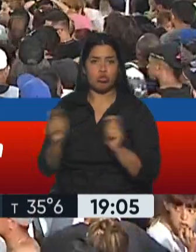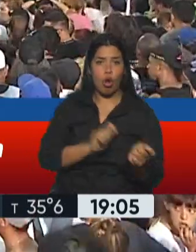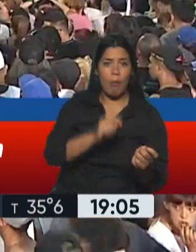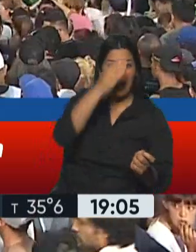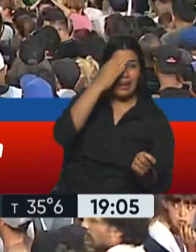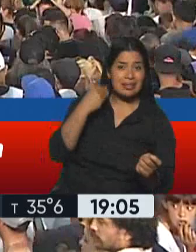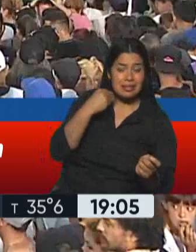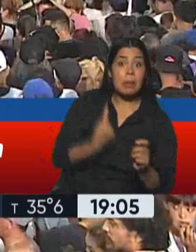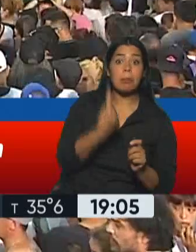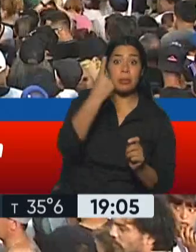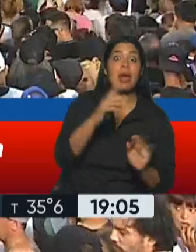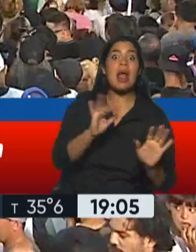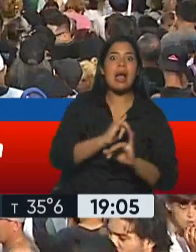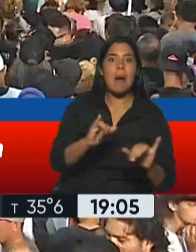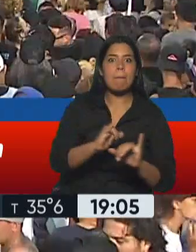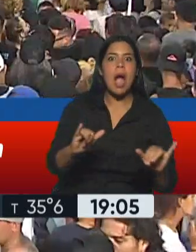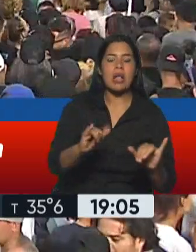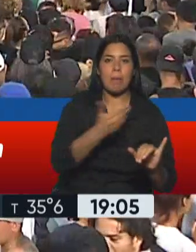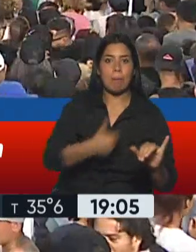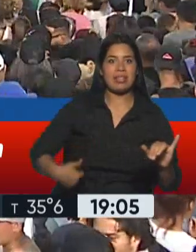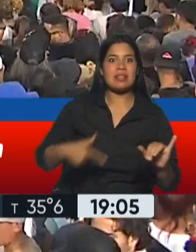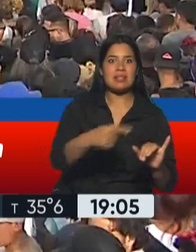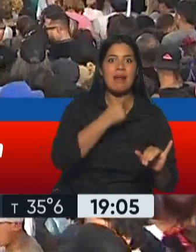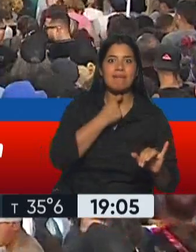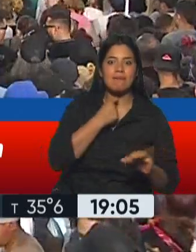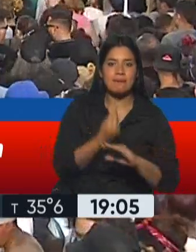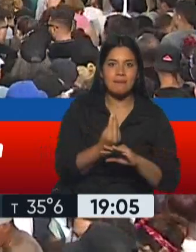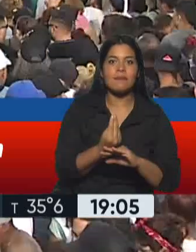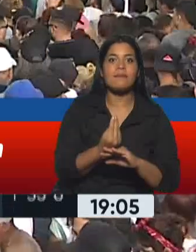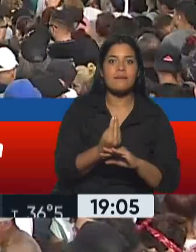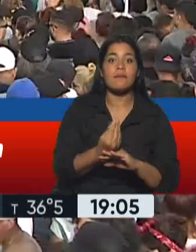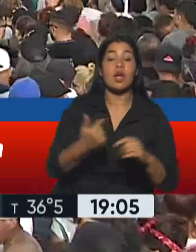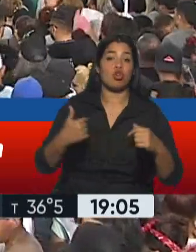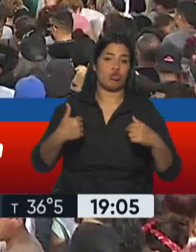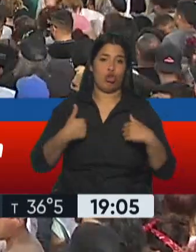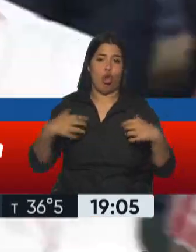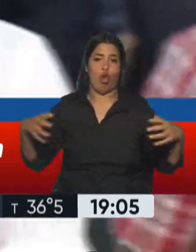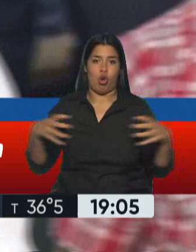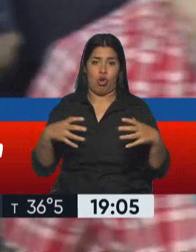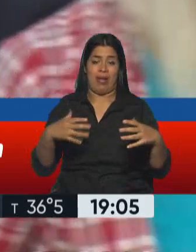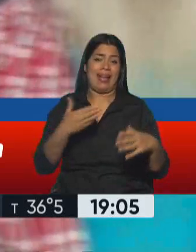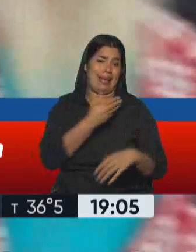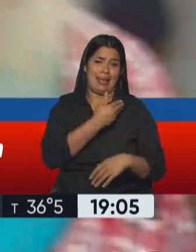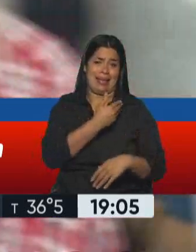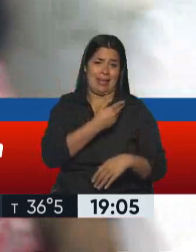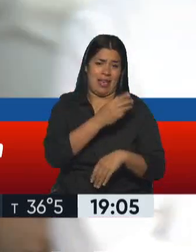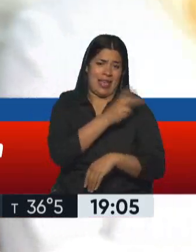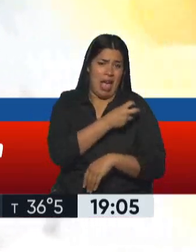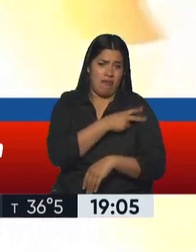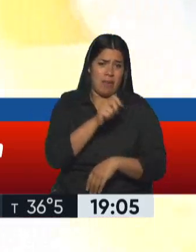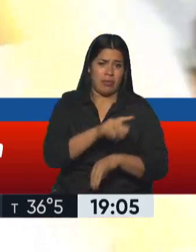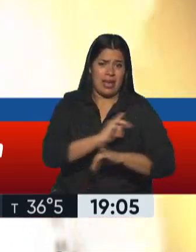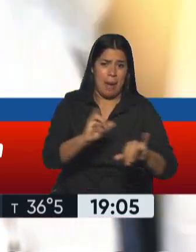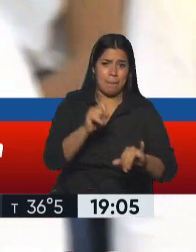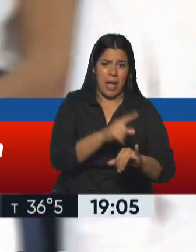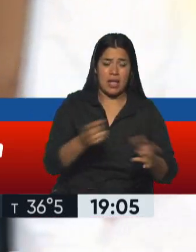iba hacia su primera campaña presidencial, yo era el jefe de campaña de Cristina. Y así como lo